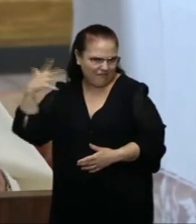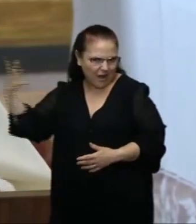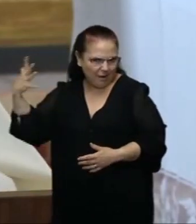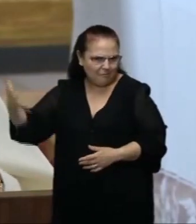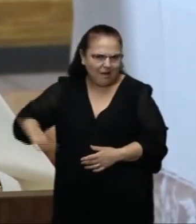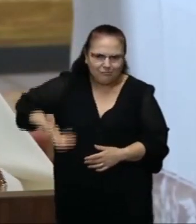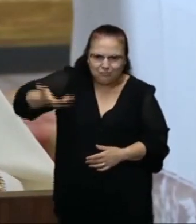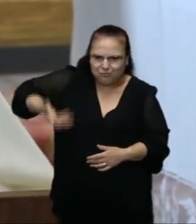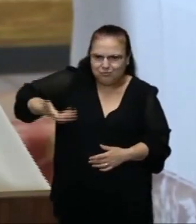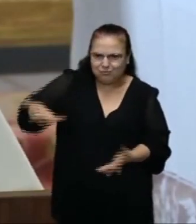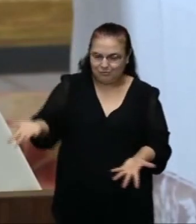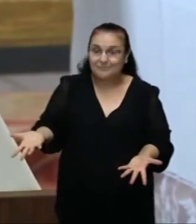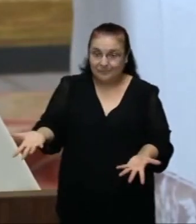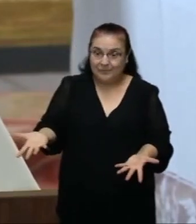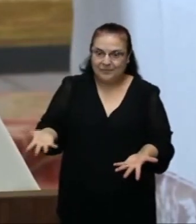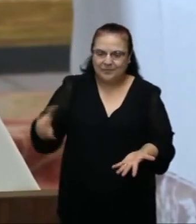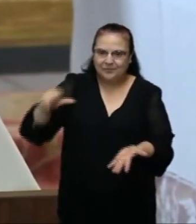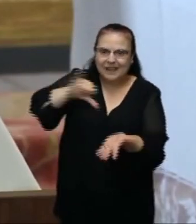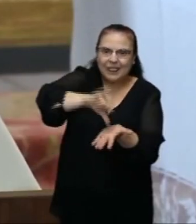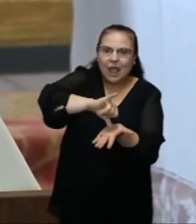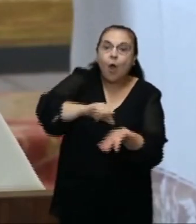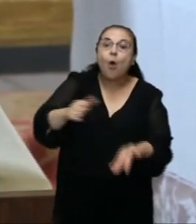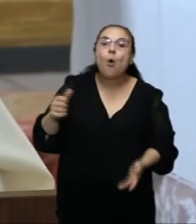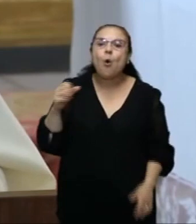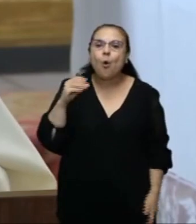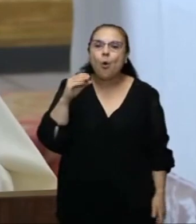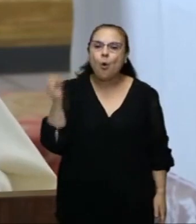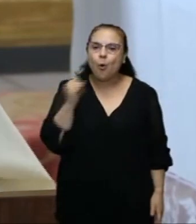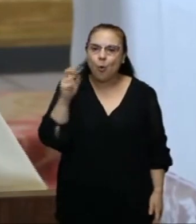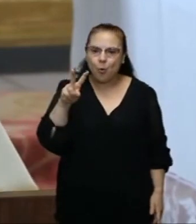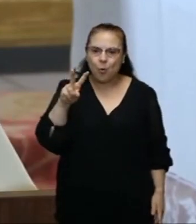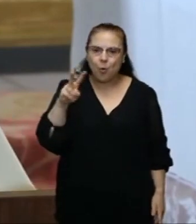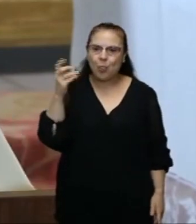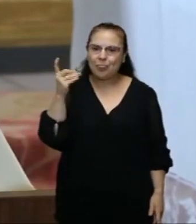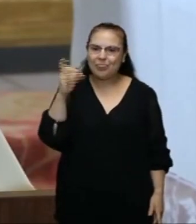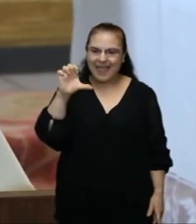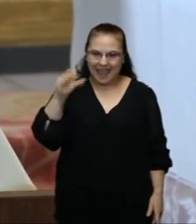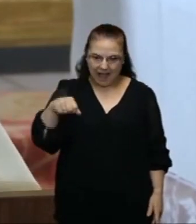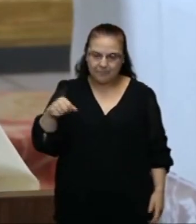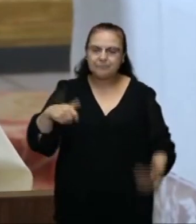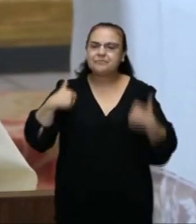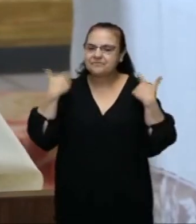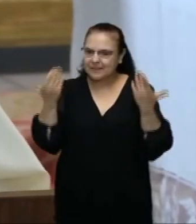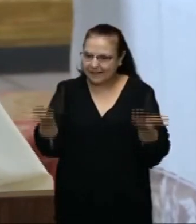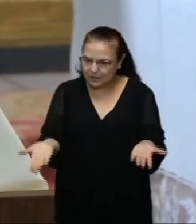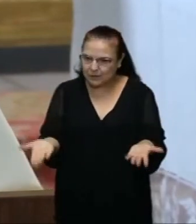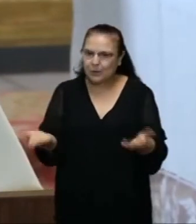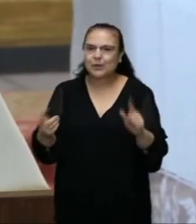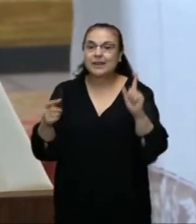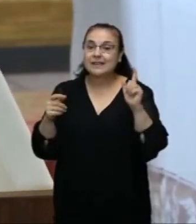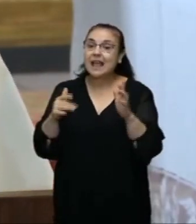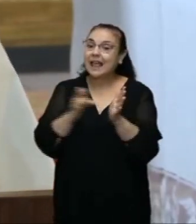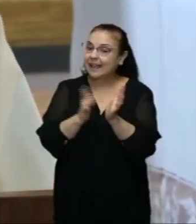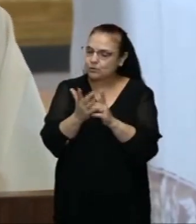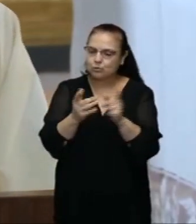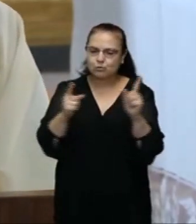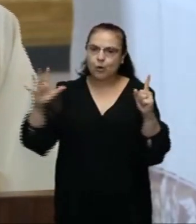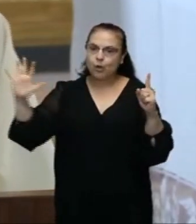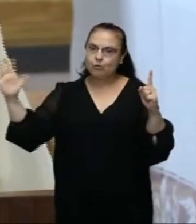en la comarca de Judea. Y entonces la gente le sigue. Y al entrar en este